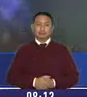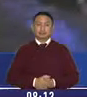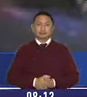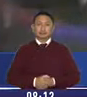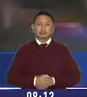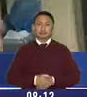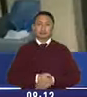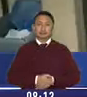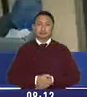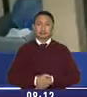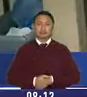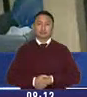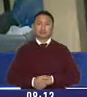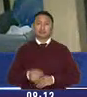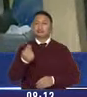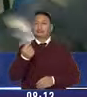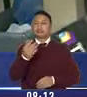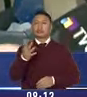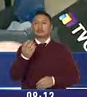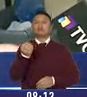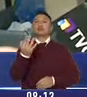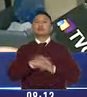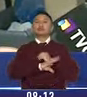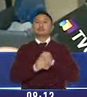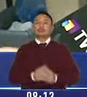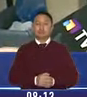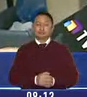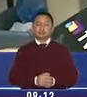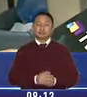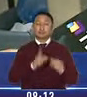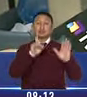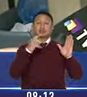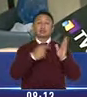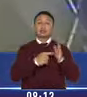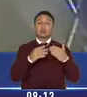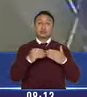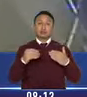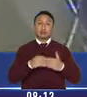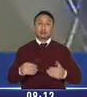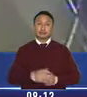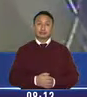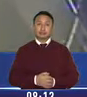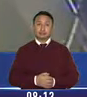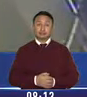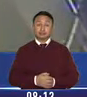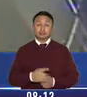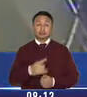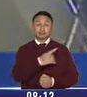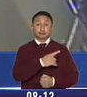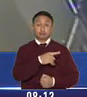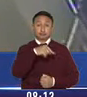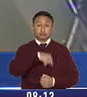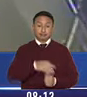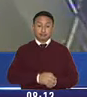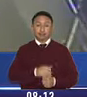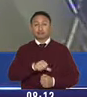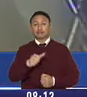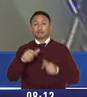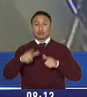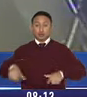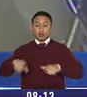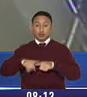dólares menos. ¿En promedio cuánta plata se lleva? Casi, viendo $6,000 casi. Pero así como en este sitio, en otras ocasiones,